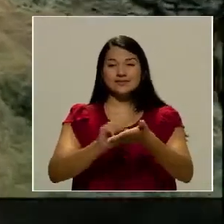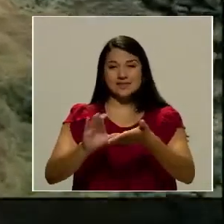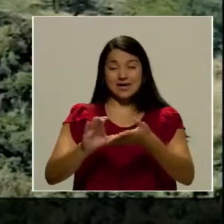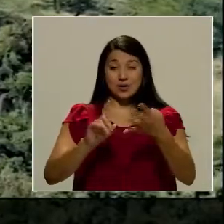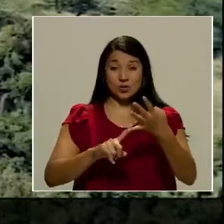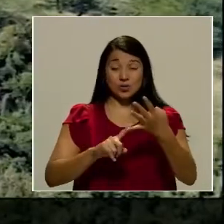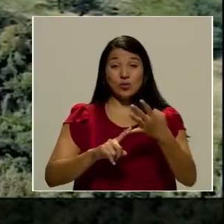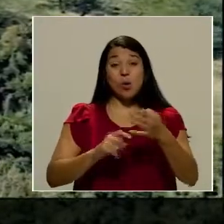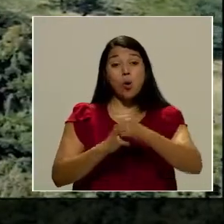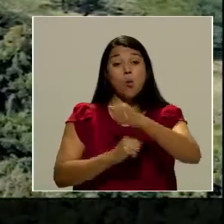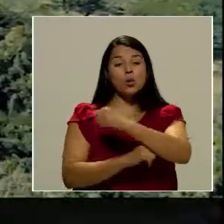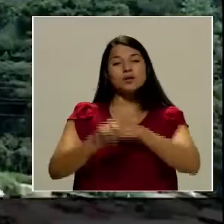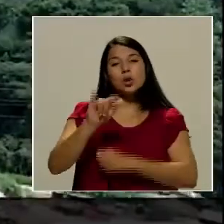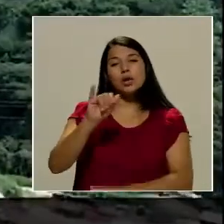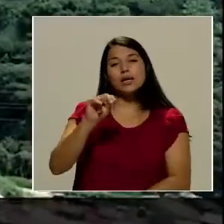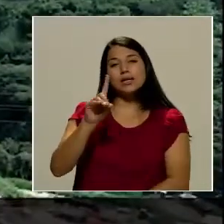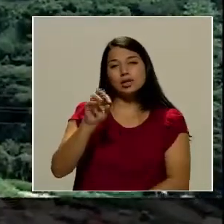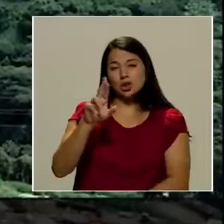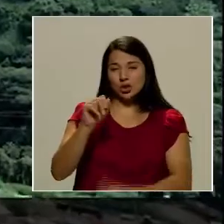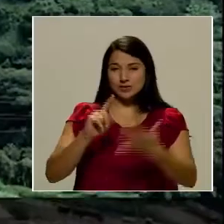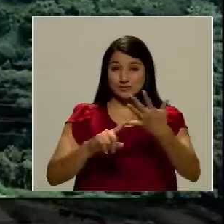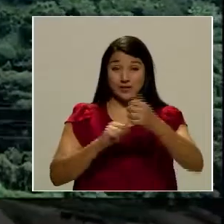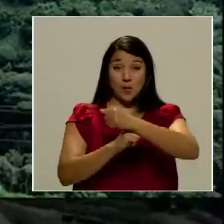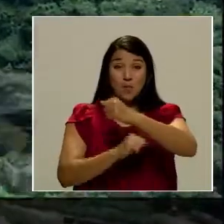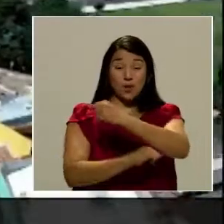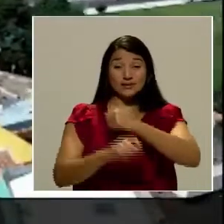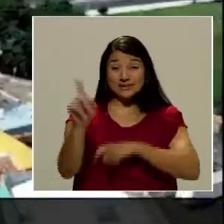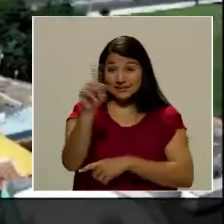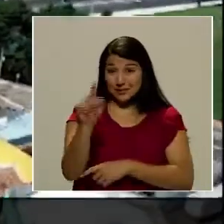Carlos, Puente de Lindora, Puente de Saprissa.